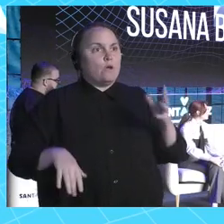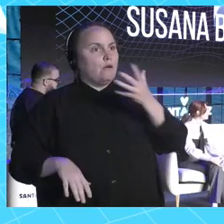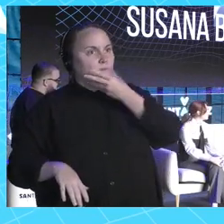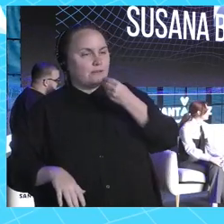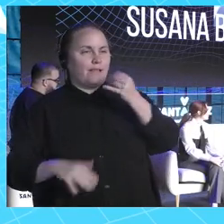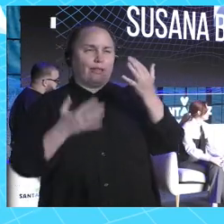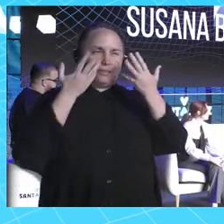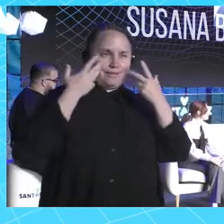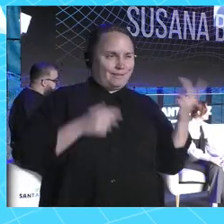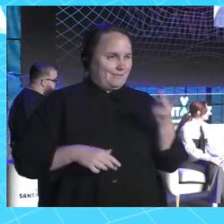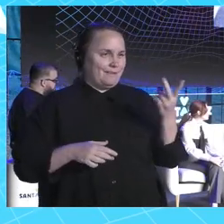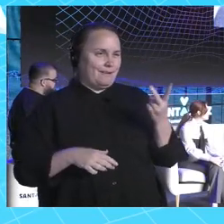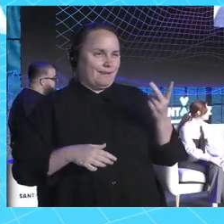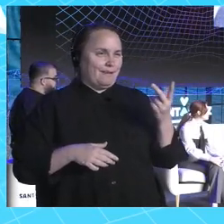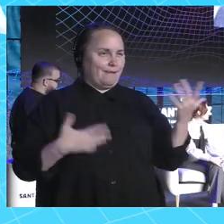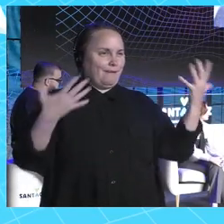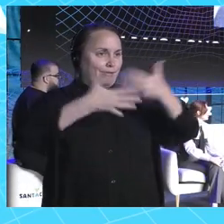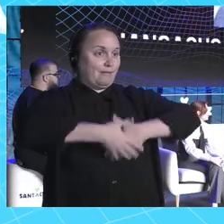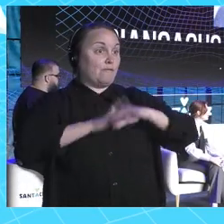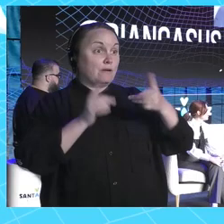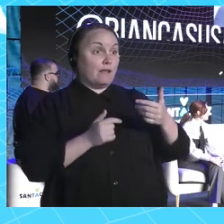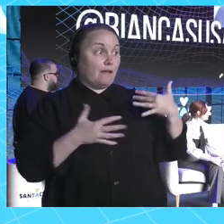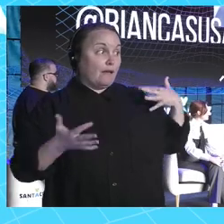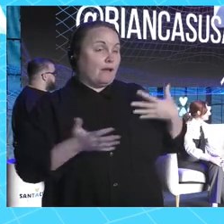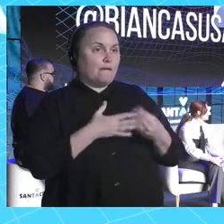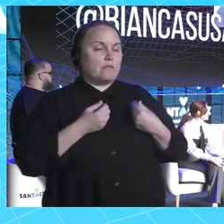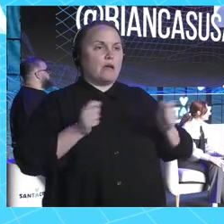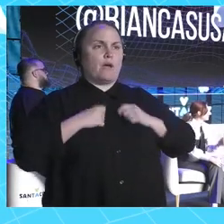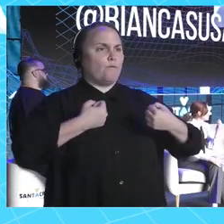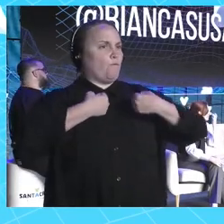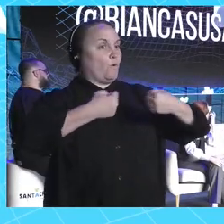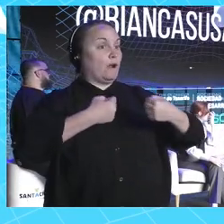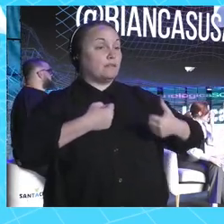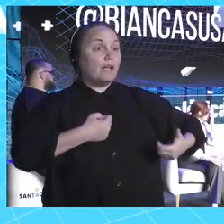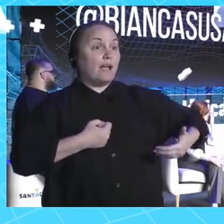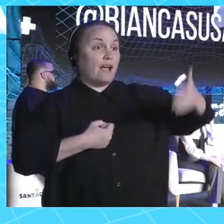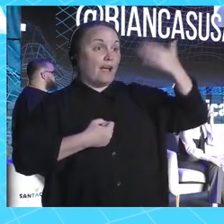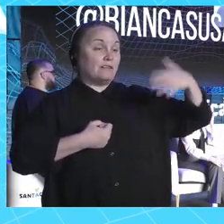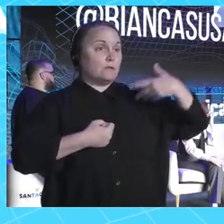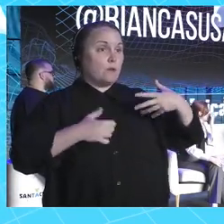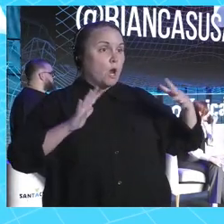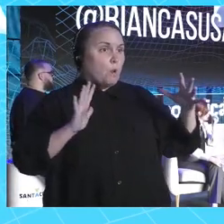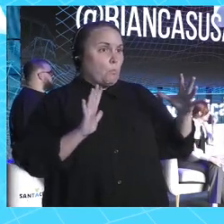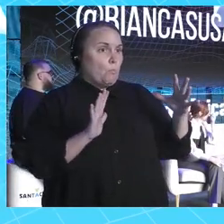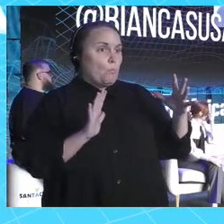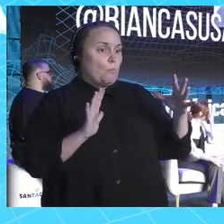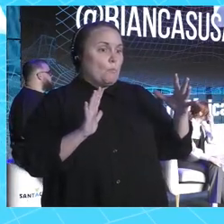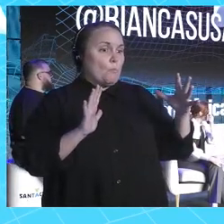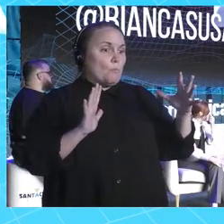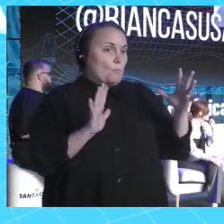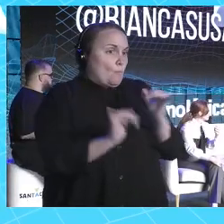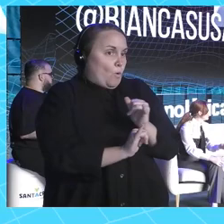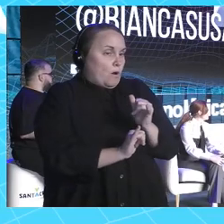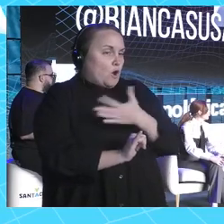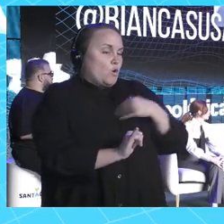que yo creo que al final me ha hecho ser tan fuerte que lo que antes antes era muy delgada y me afectaba que se me Viera